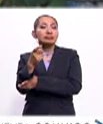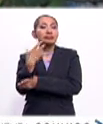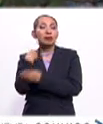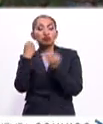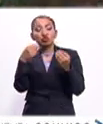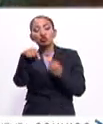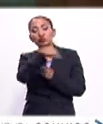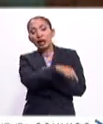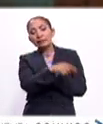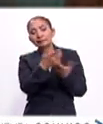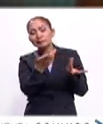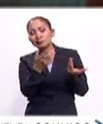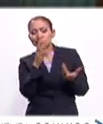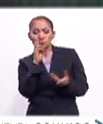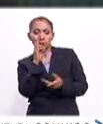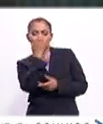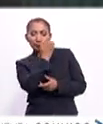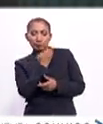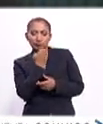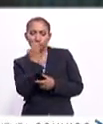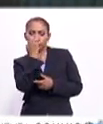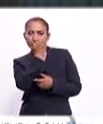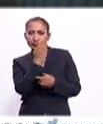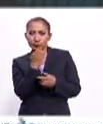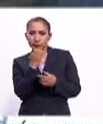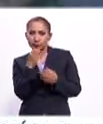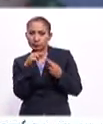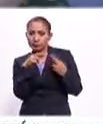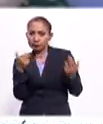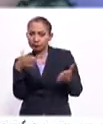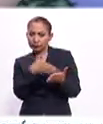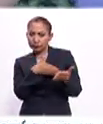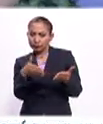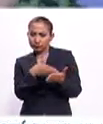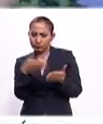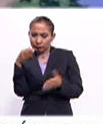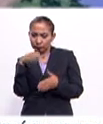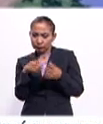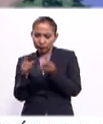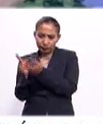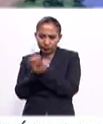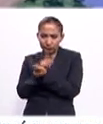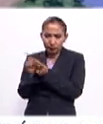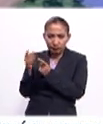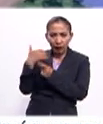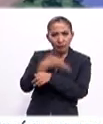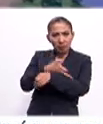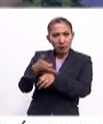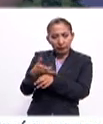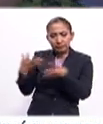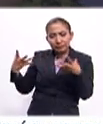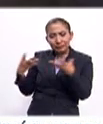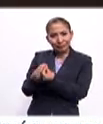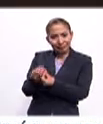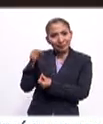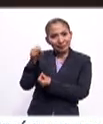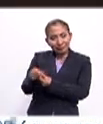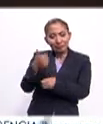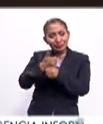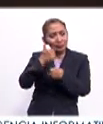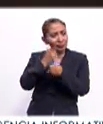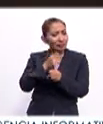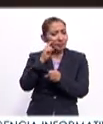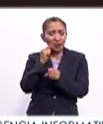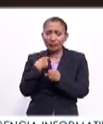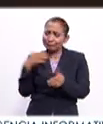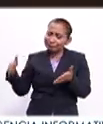cual muchas relaciones en la cocina se dan familiarmente, ¿no? O sea, la